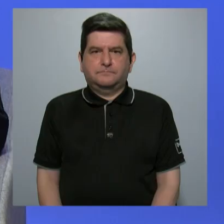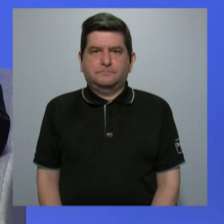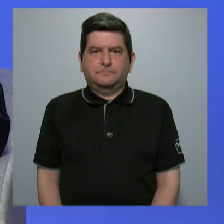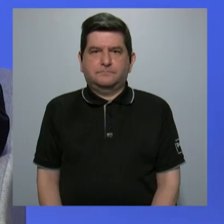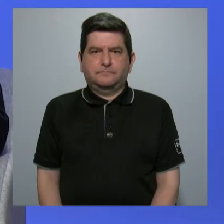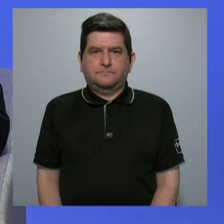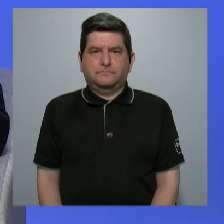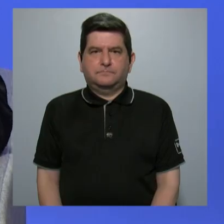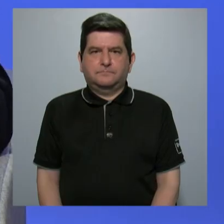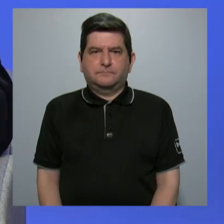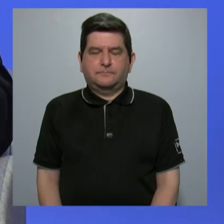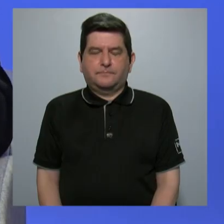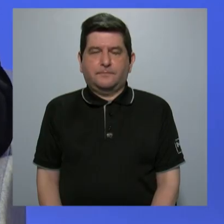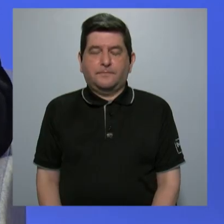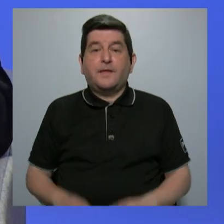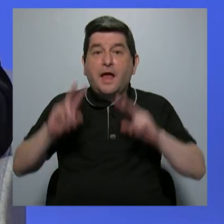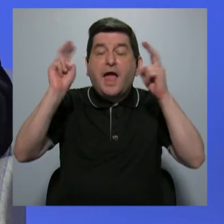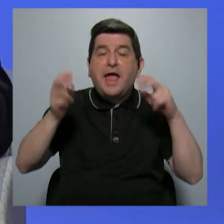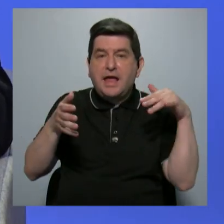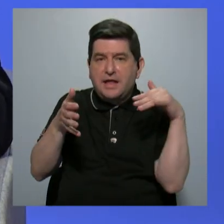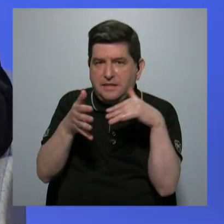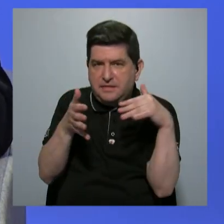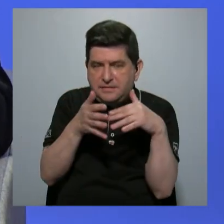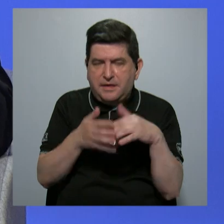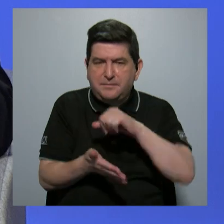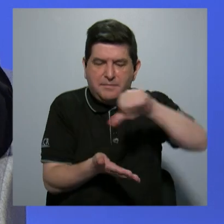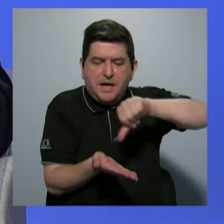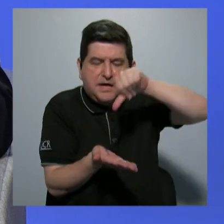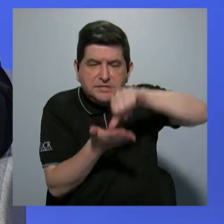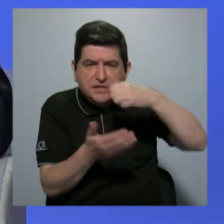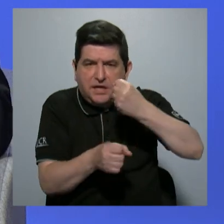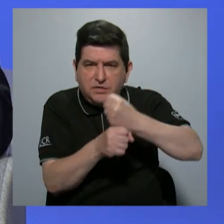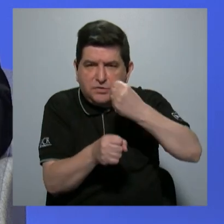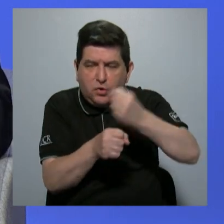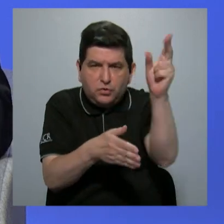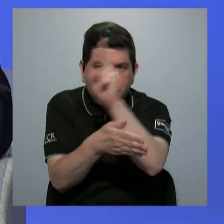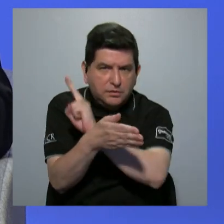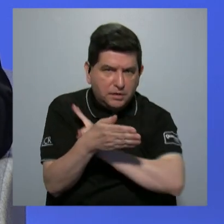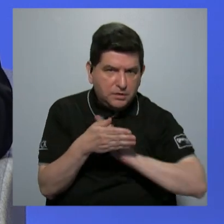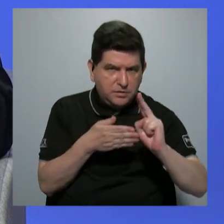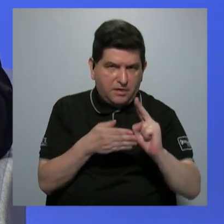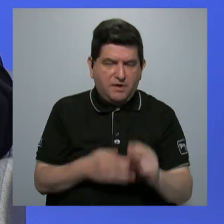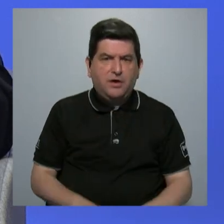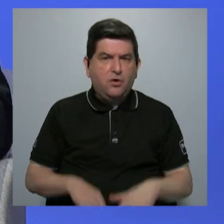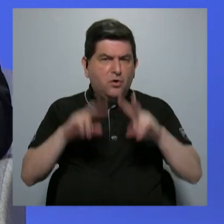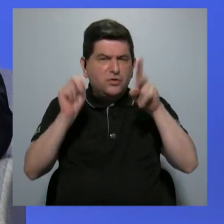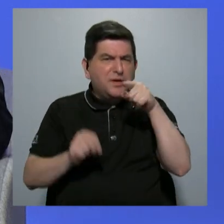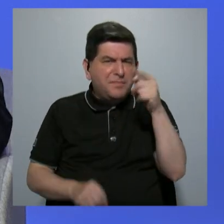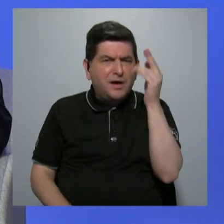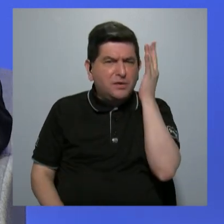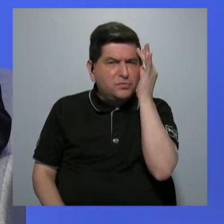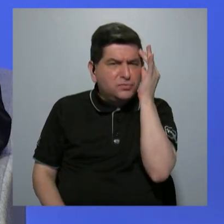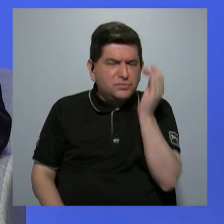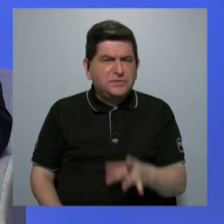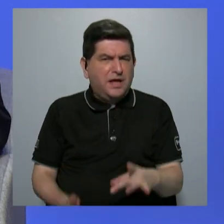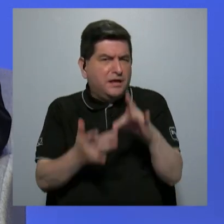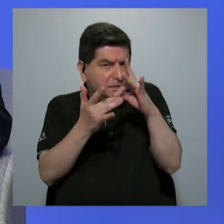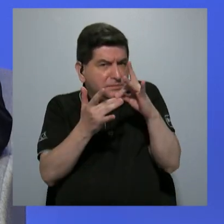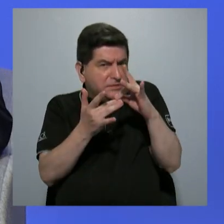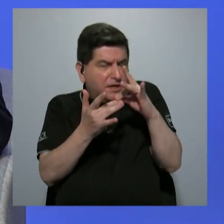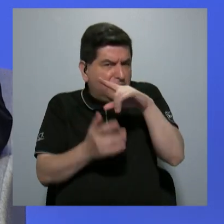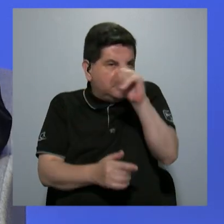tema estudiantil, doña Natalia, como centro del quehacer universitario, ¿hay algún tema que le preocupe